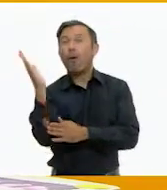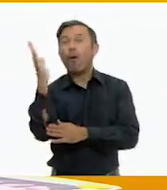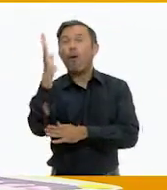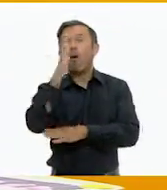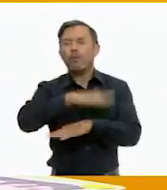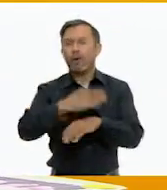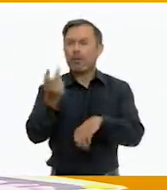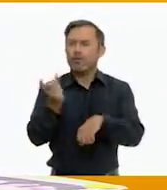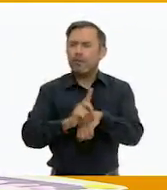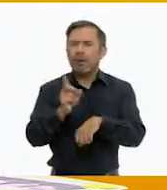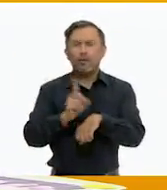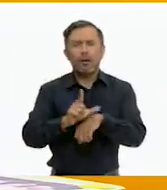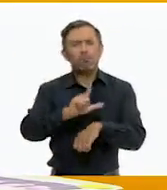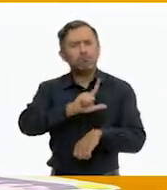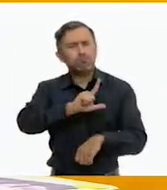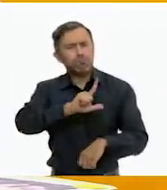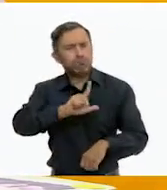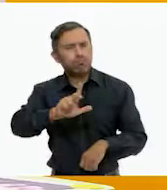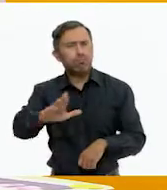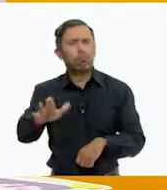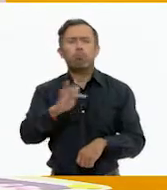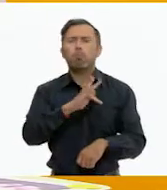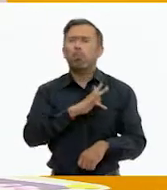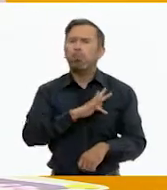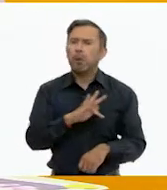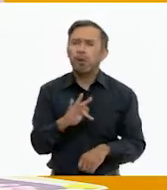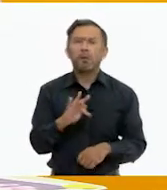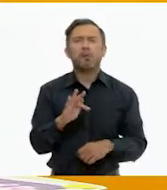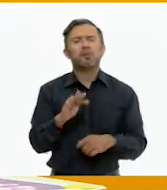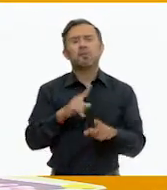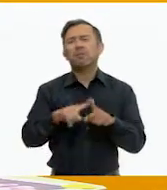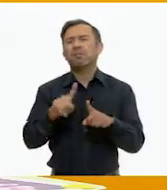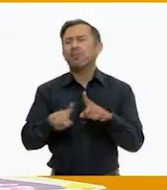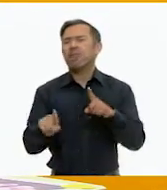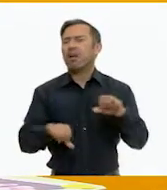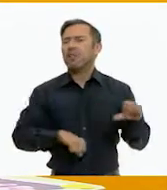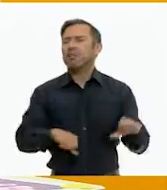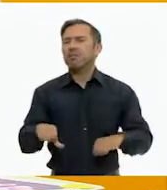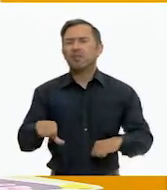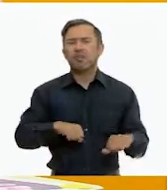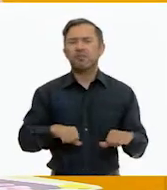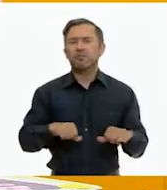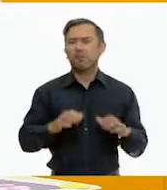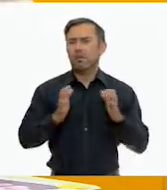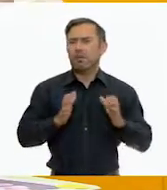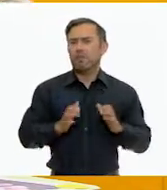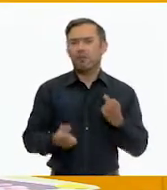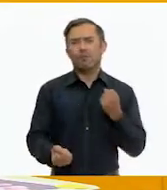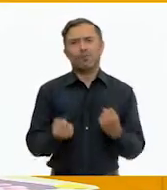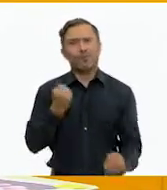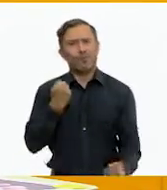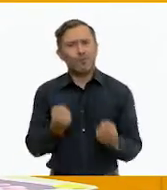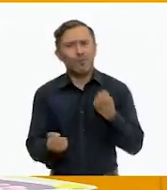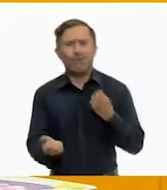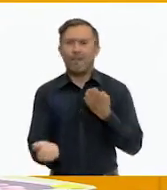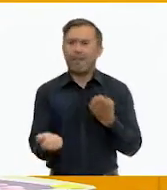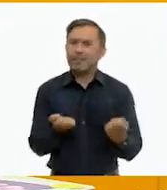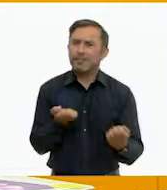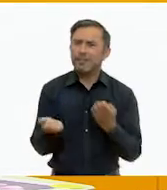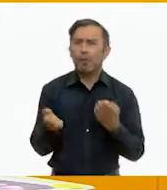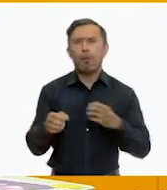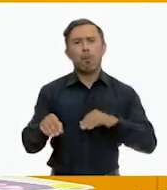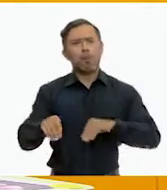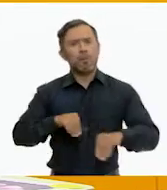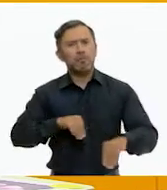días podemos realizar varias actividades físicas, movimientos.